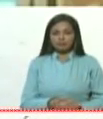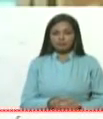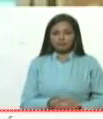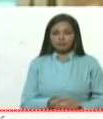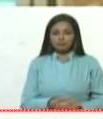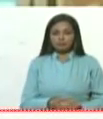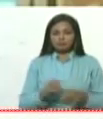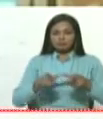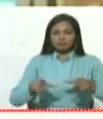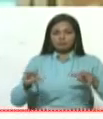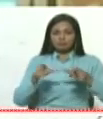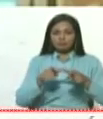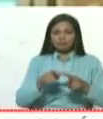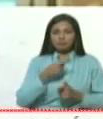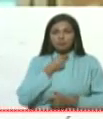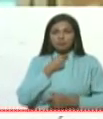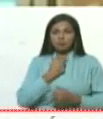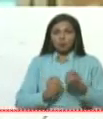los curas de base.